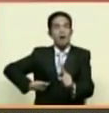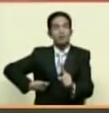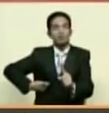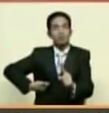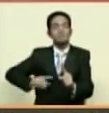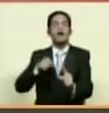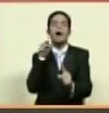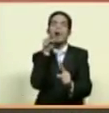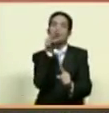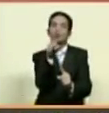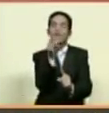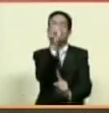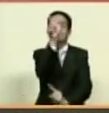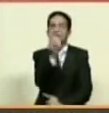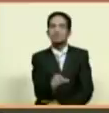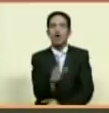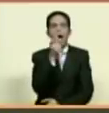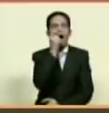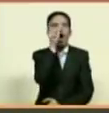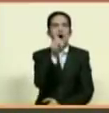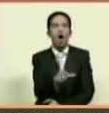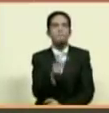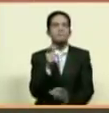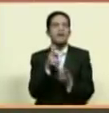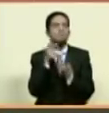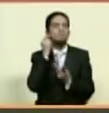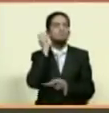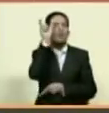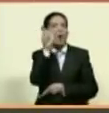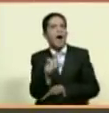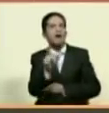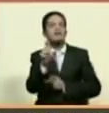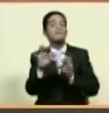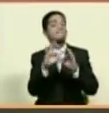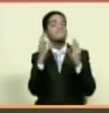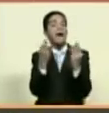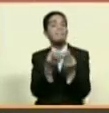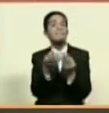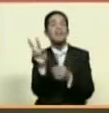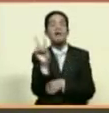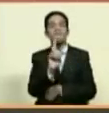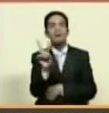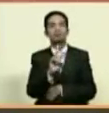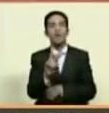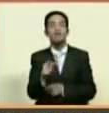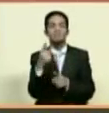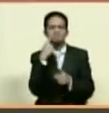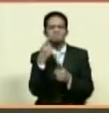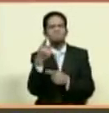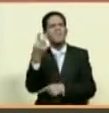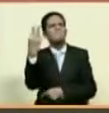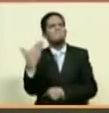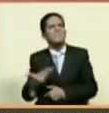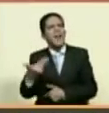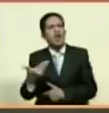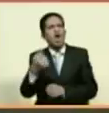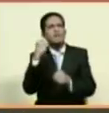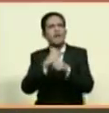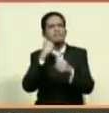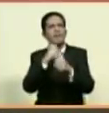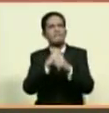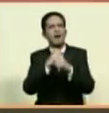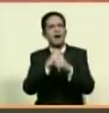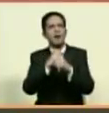usted, al hombre, a la mujer, a la familia venezolana, al valor del trabajo. Así